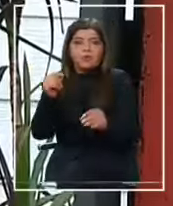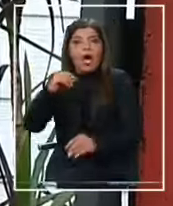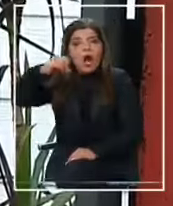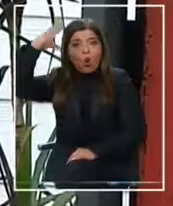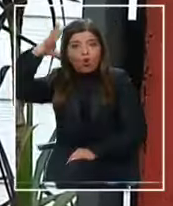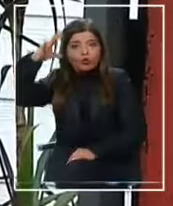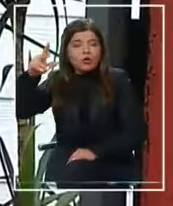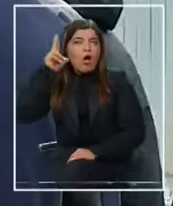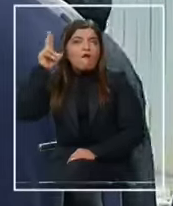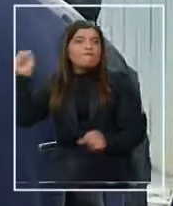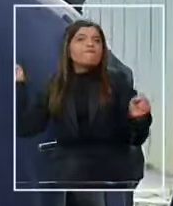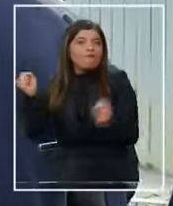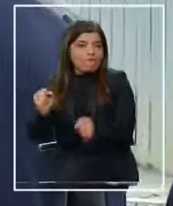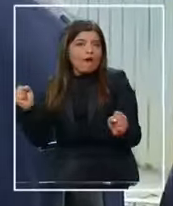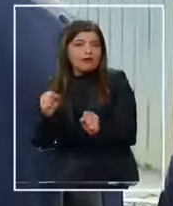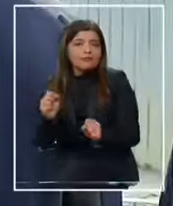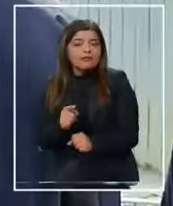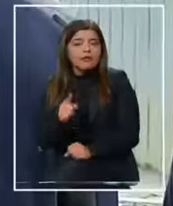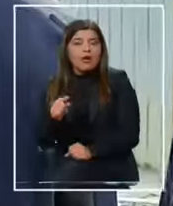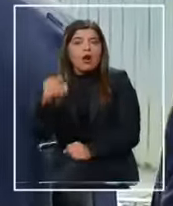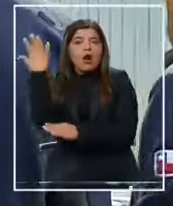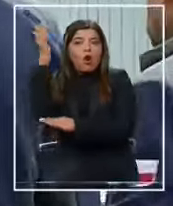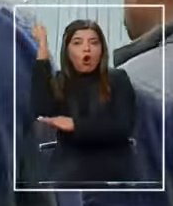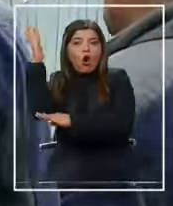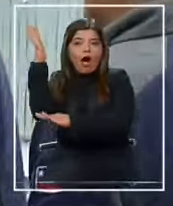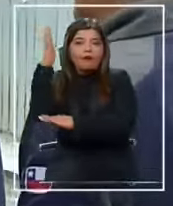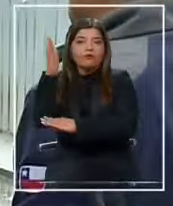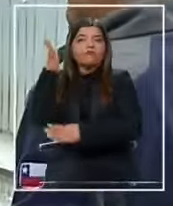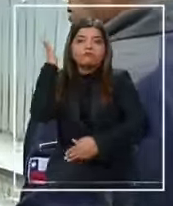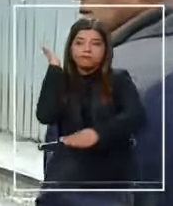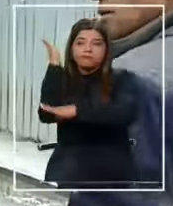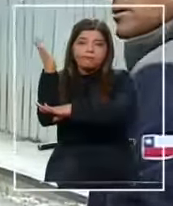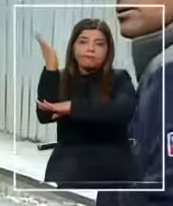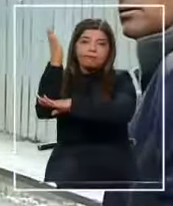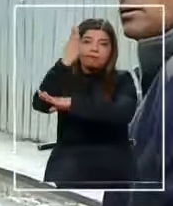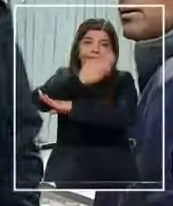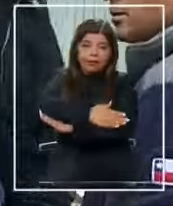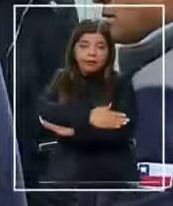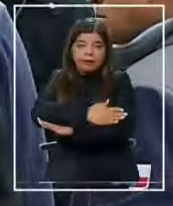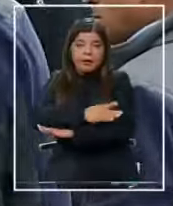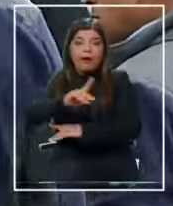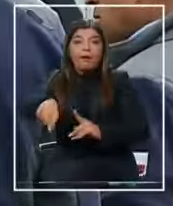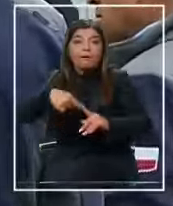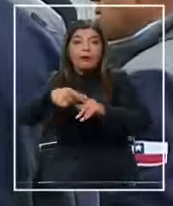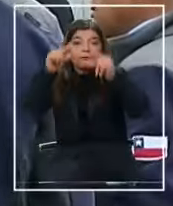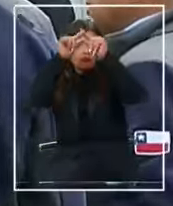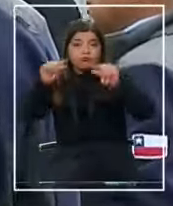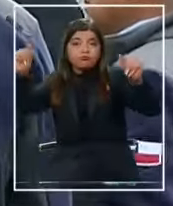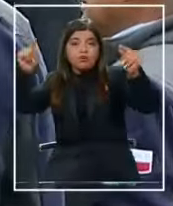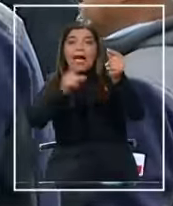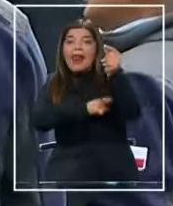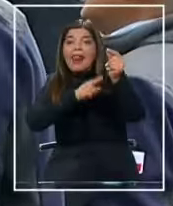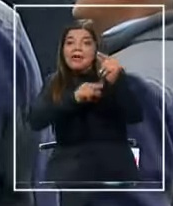luz, con sonido. Tuvimos los árboles que se cortaron y cayeron acá al suelo, más los tendidos eléctricos que hay